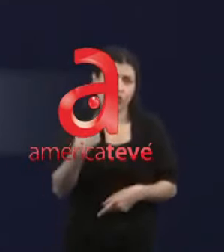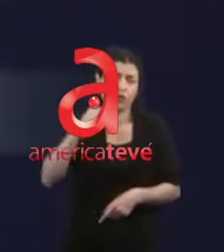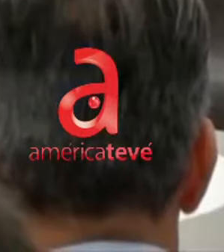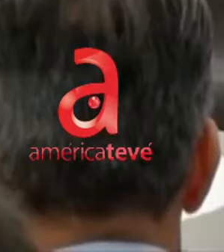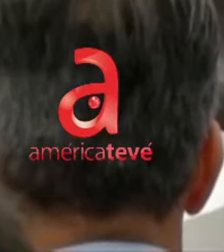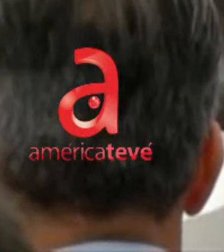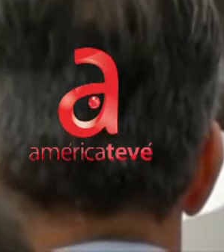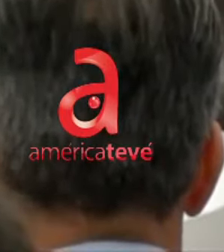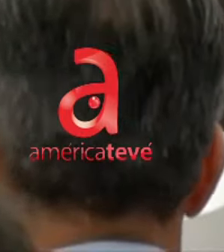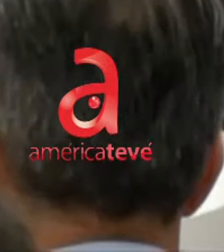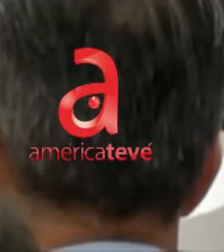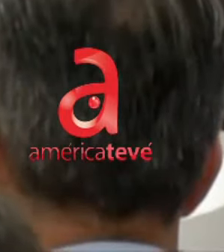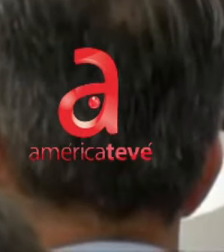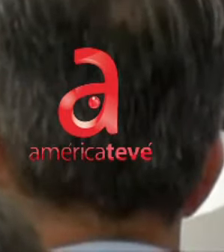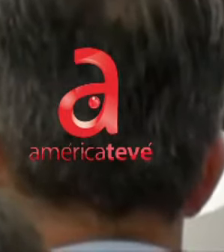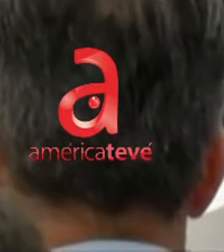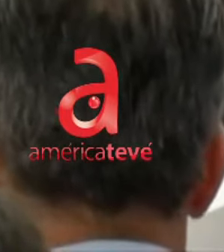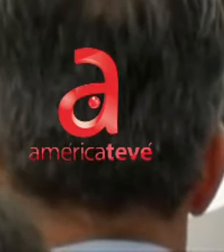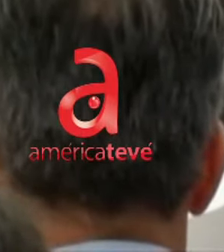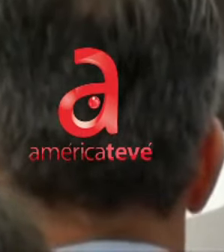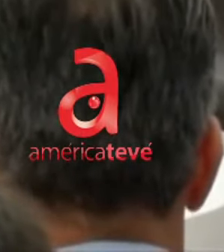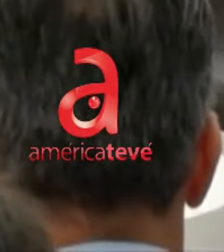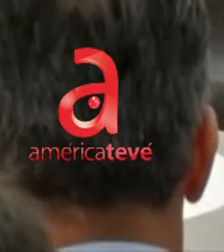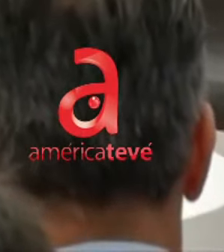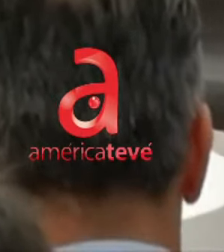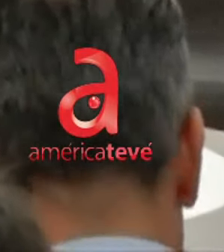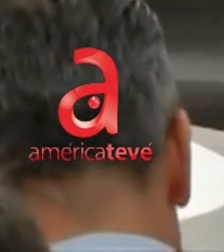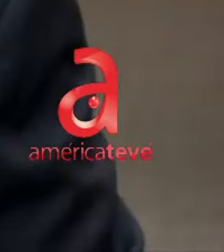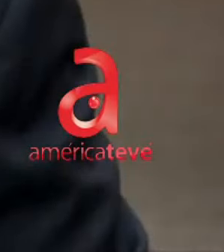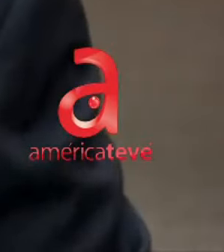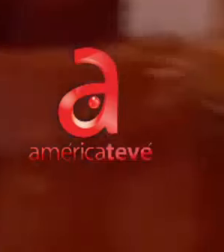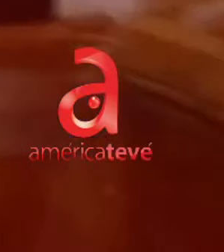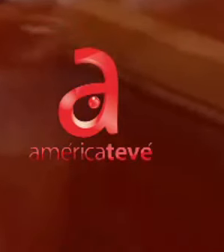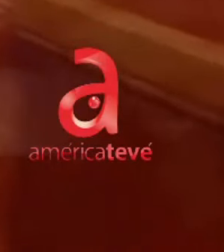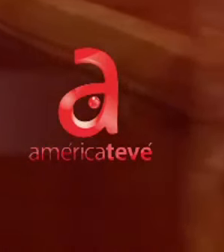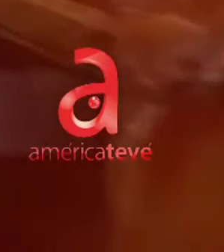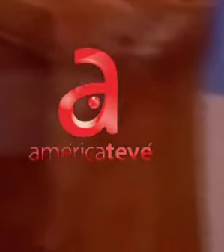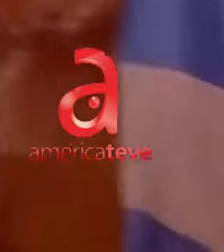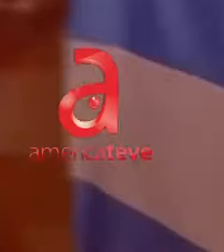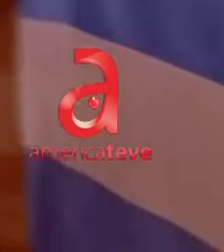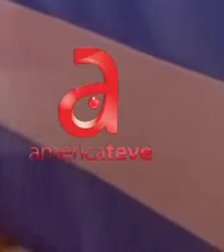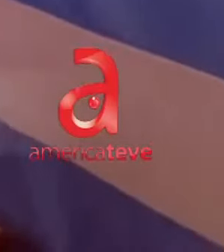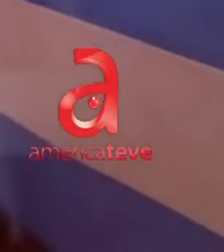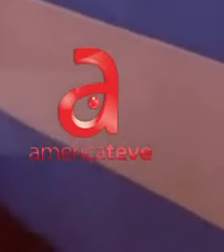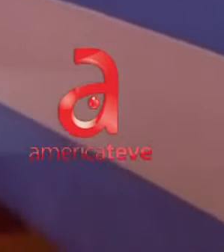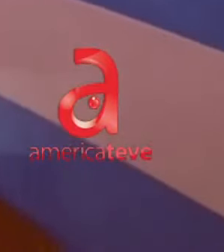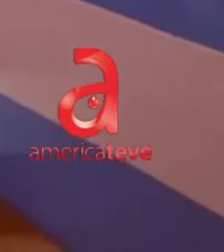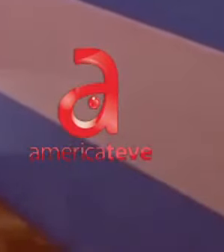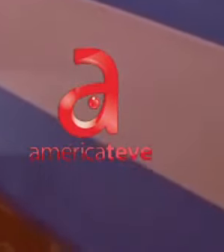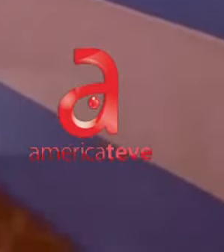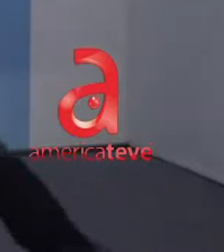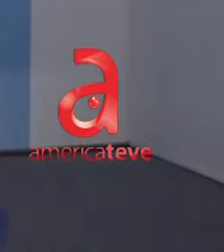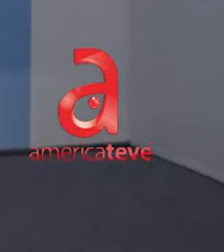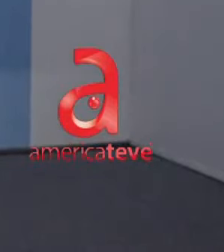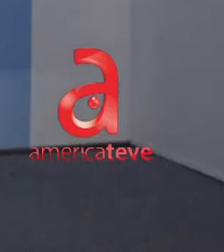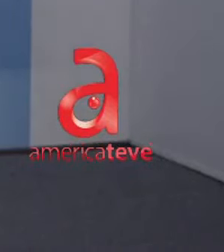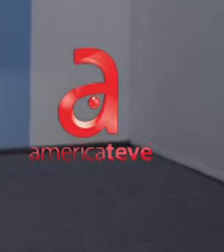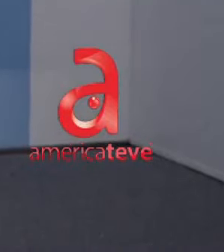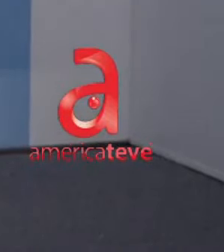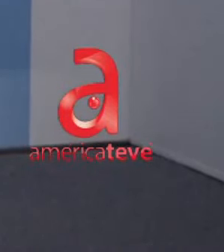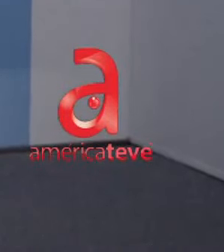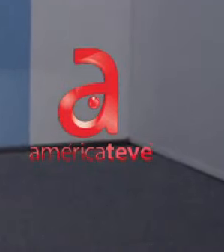nada continúa el enfrentamiento abierto entre el régimen de Nicolás maduro el presidente argentino Javier Miley con un nuevo capítulo a través del